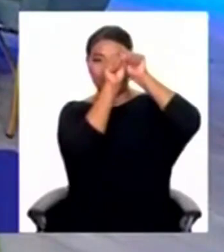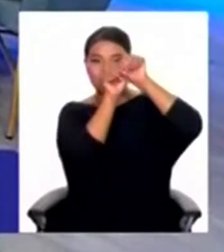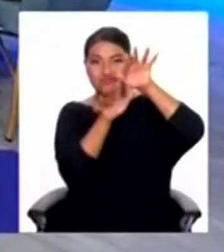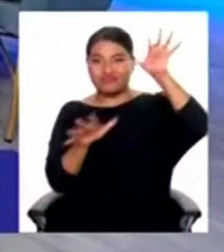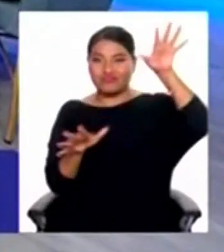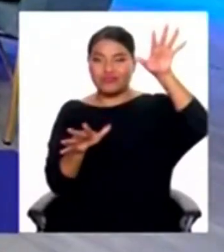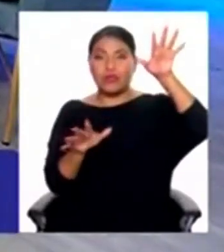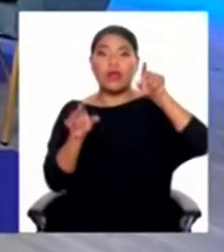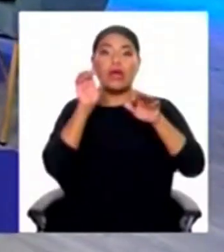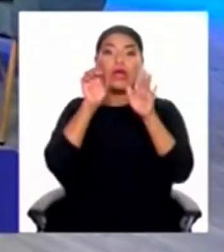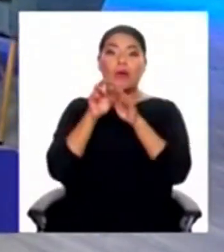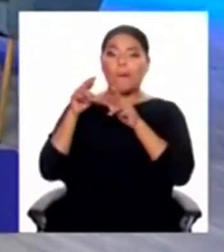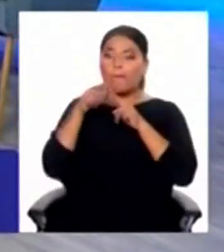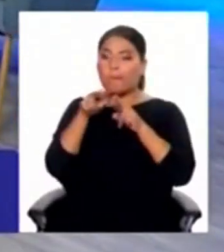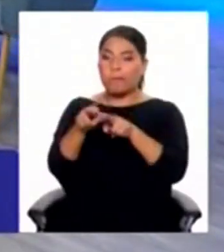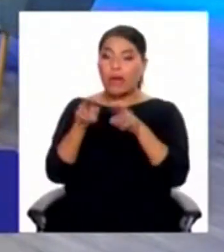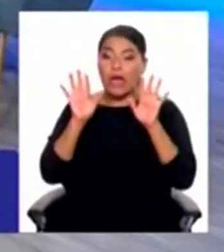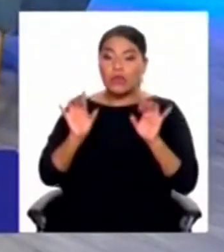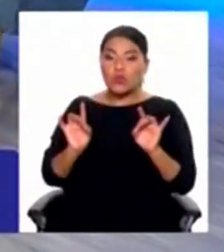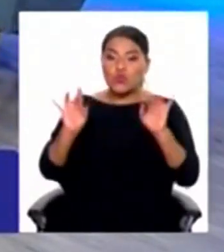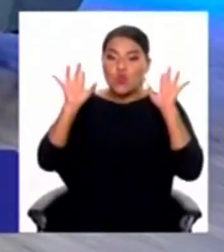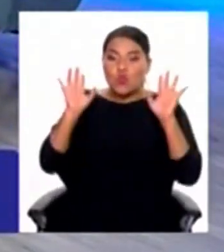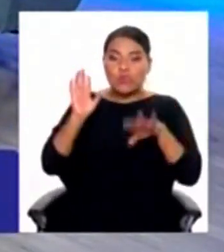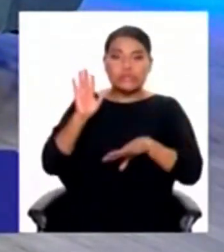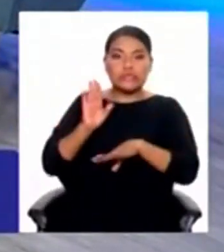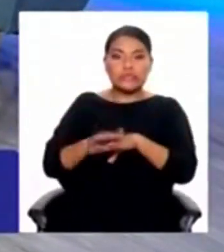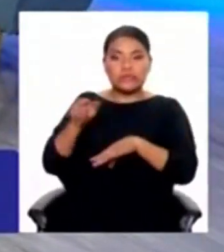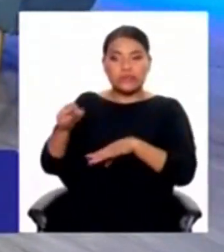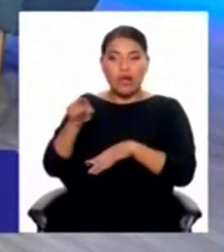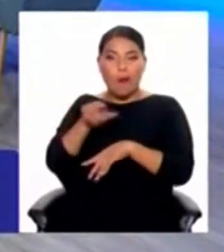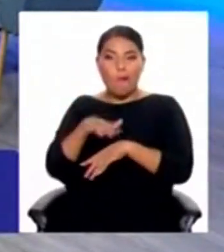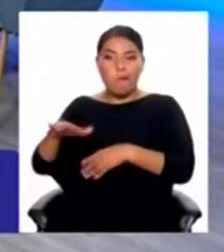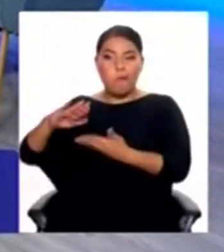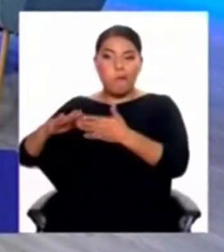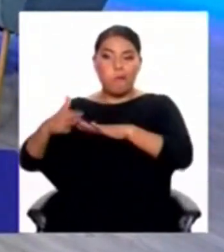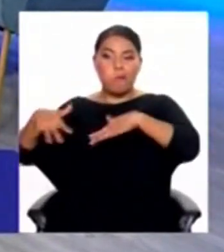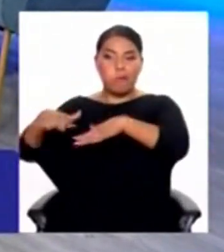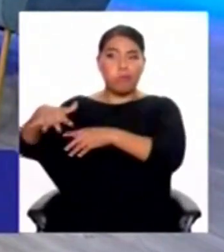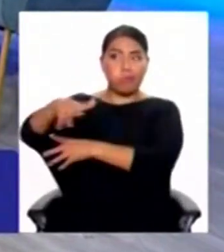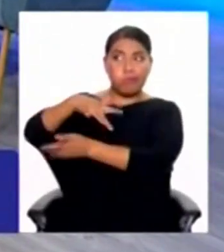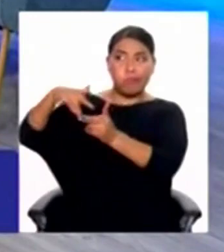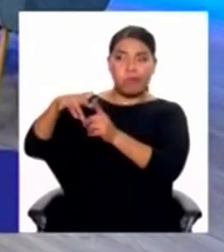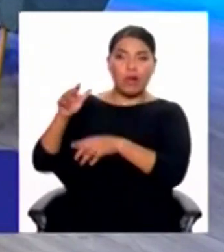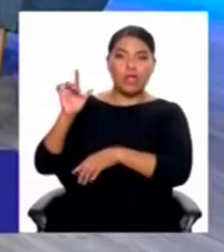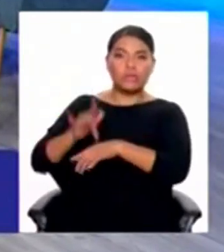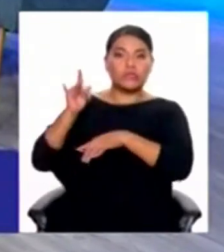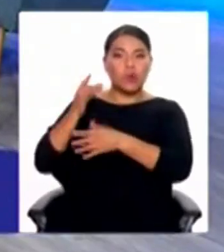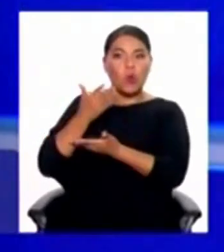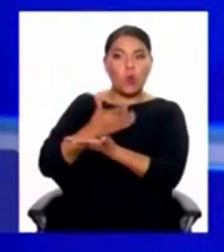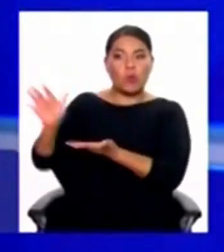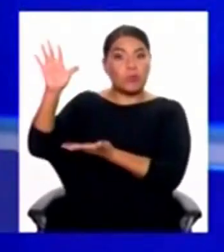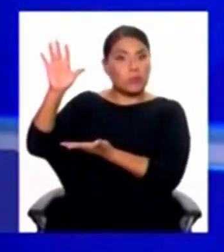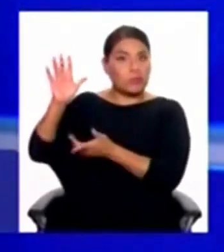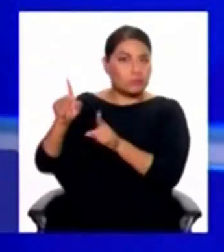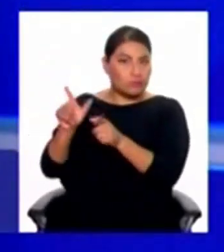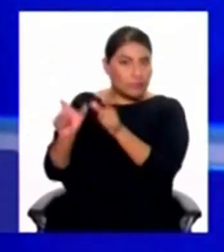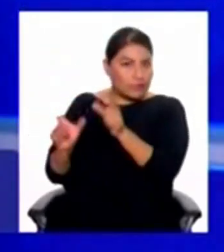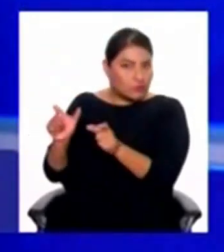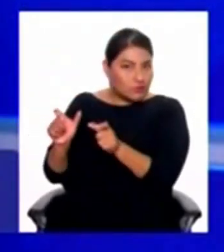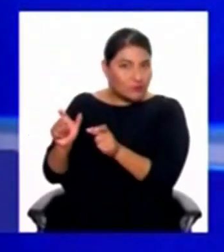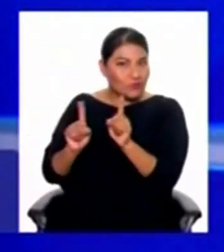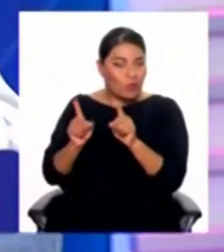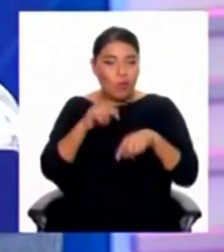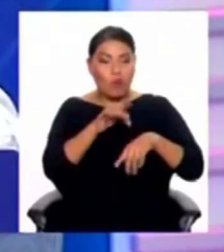río y no me di cuenta que al hacerlo estoy destruyendo un ecosistema, claro, afectando un pueblo, inundando otro sector,